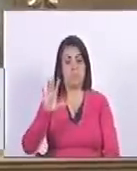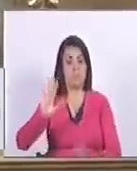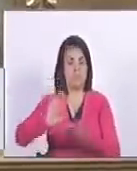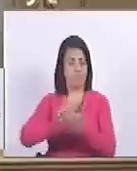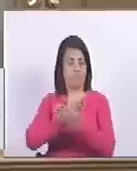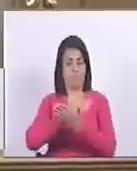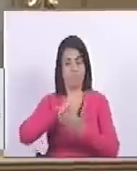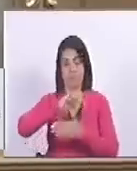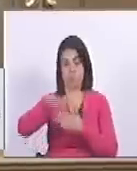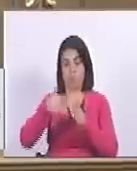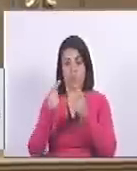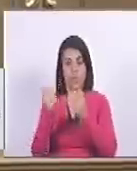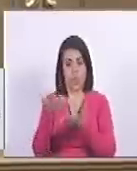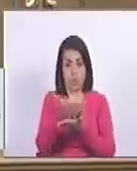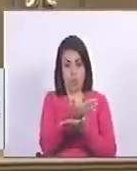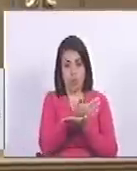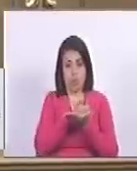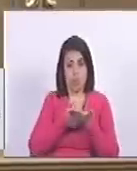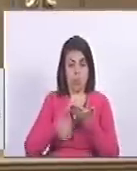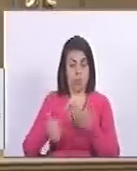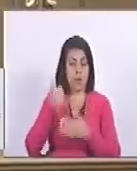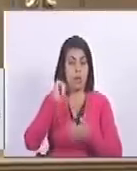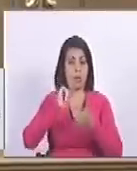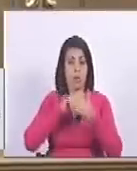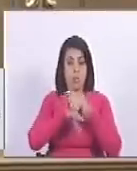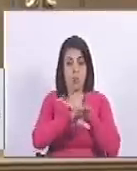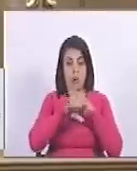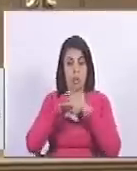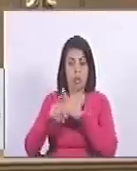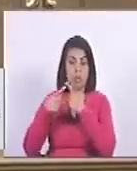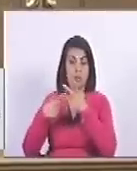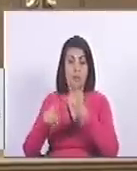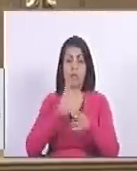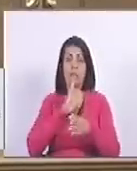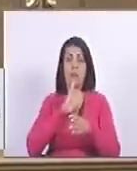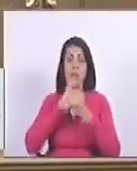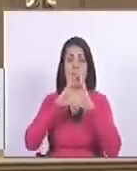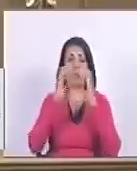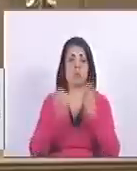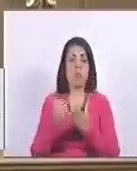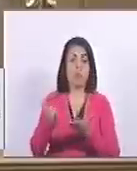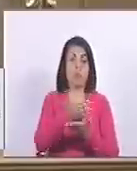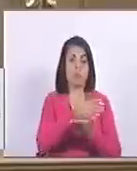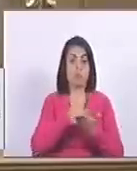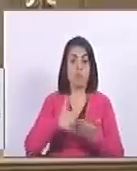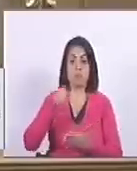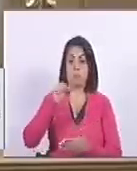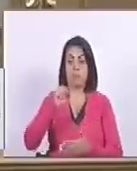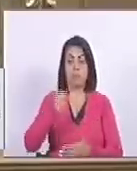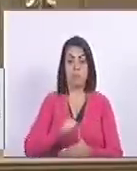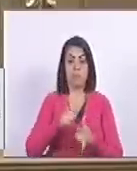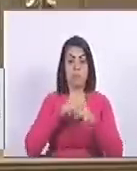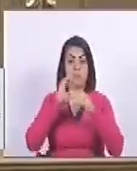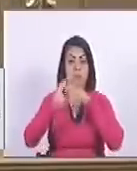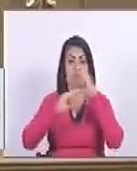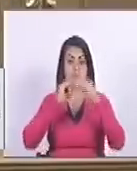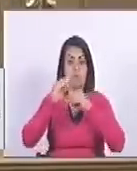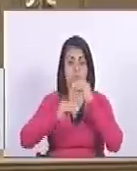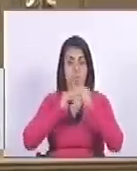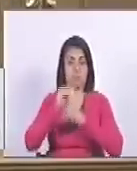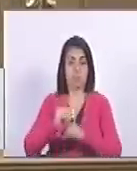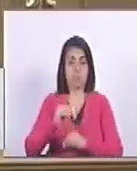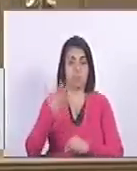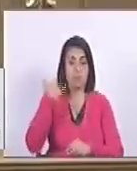país de todos sus activos, de sus depósitos en distintos bancos del mundo, por cierto, como le hicieron